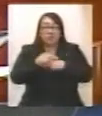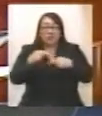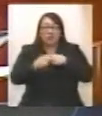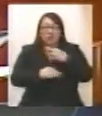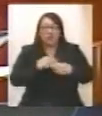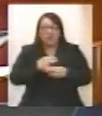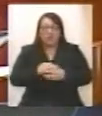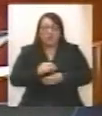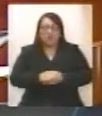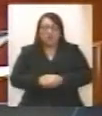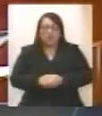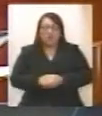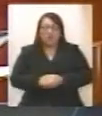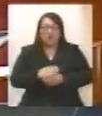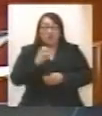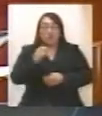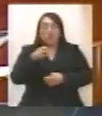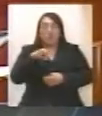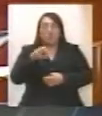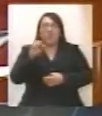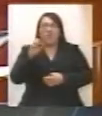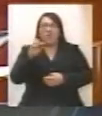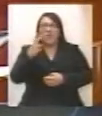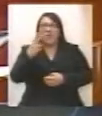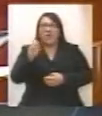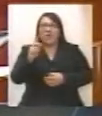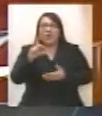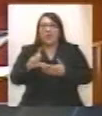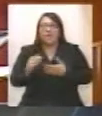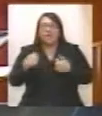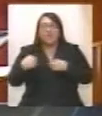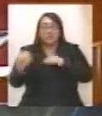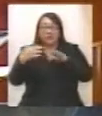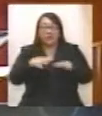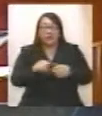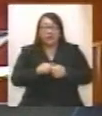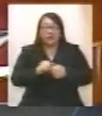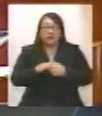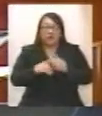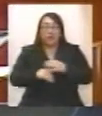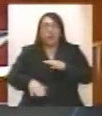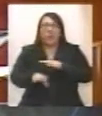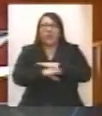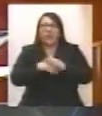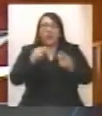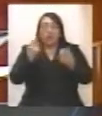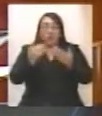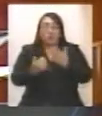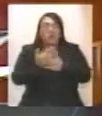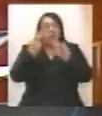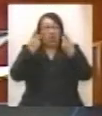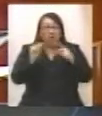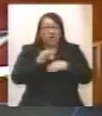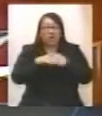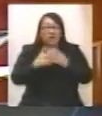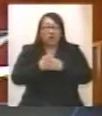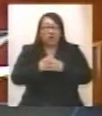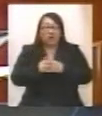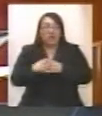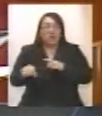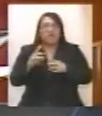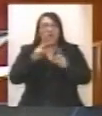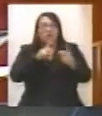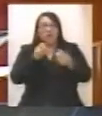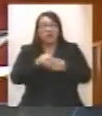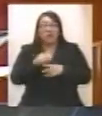mundial. La COP20 de Lima debe establecer las bases para un nuevo acuerdo global a ser